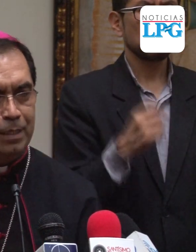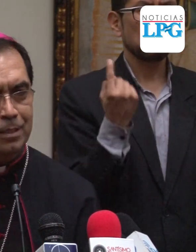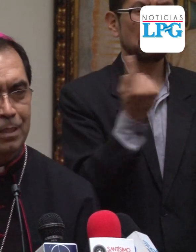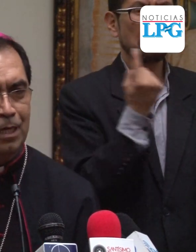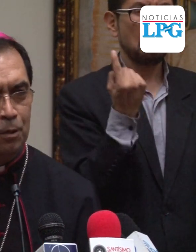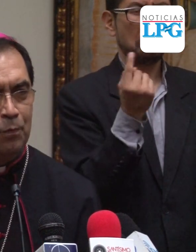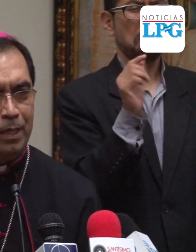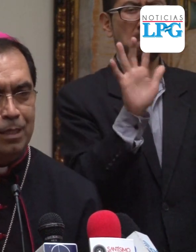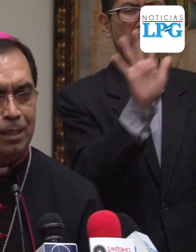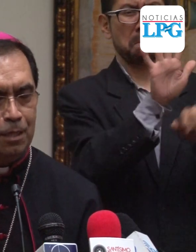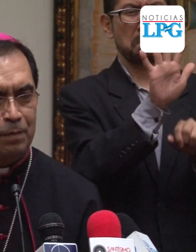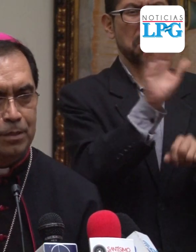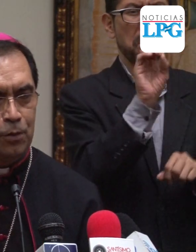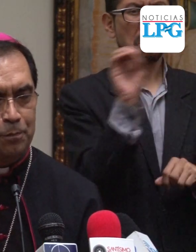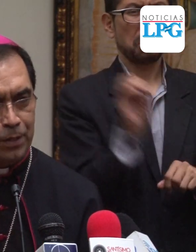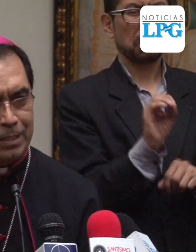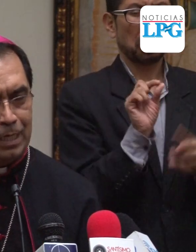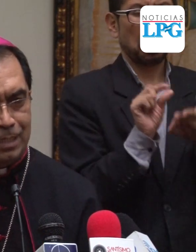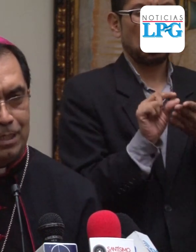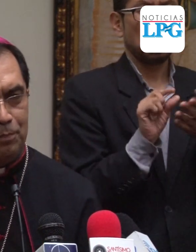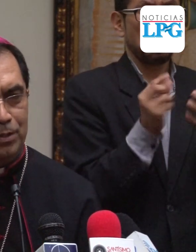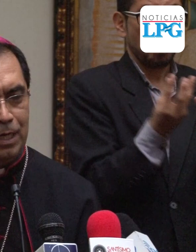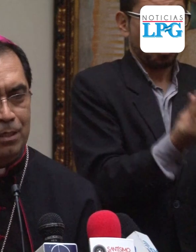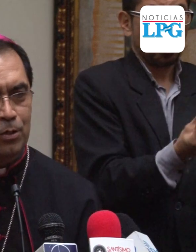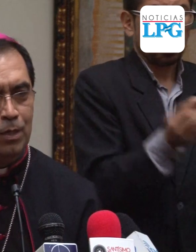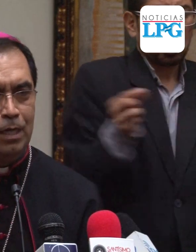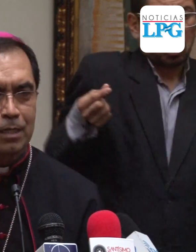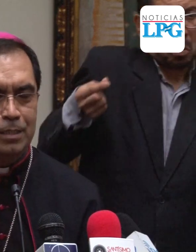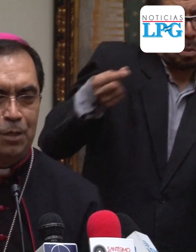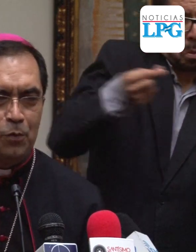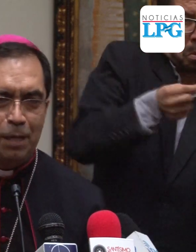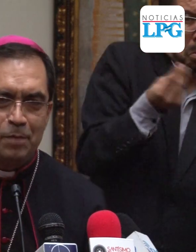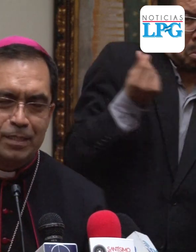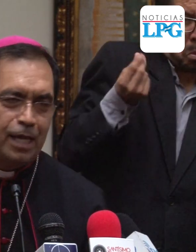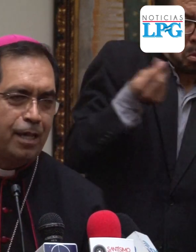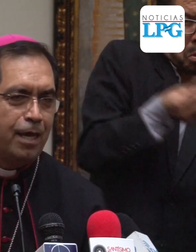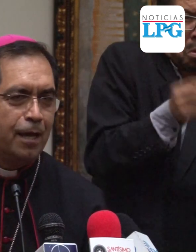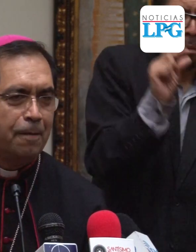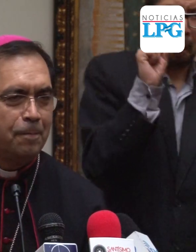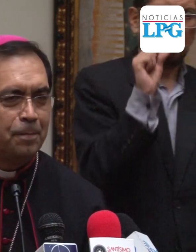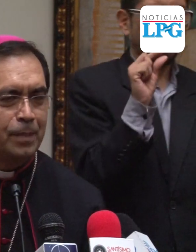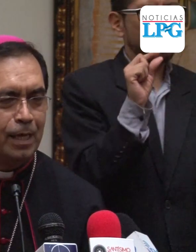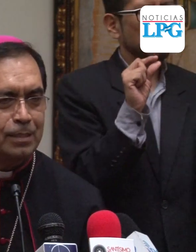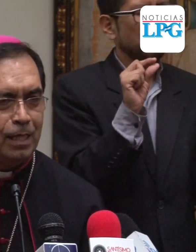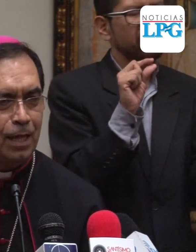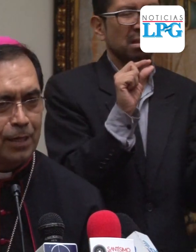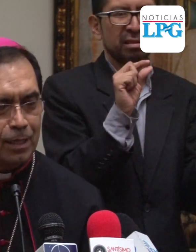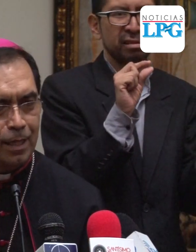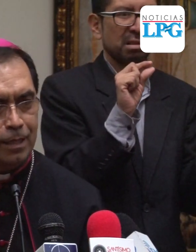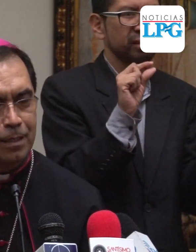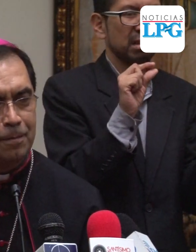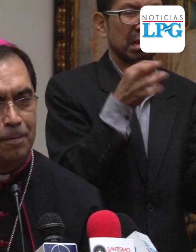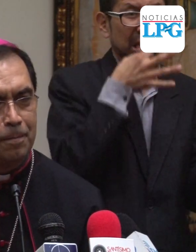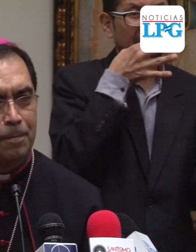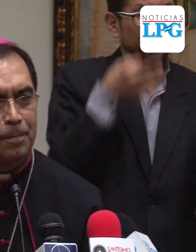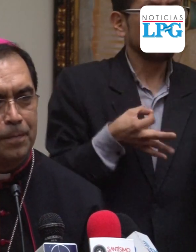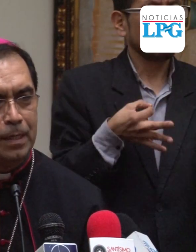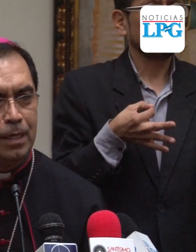15% apenas pueda tener pensión, pero ese 15% recibe una miseria. Esa es la verdad.